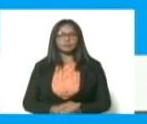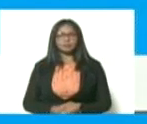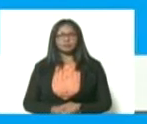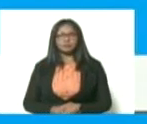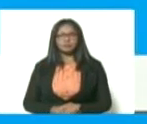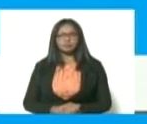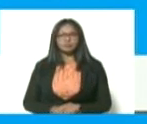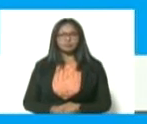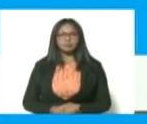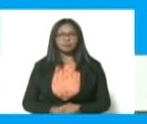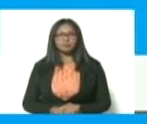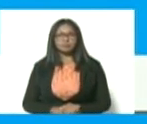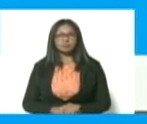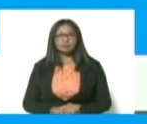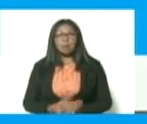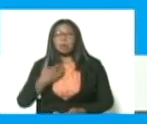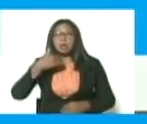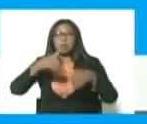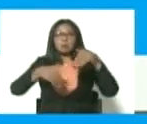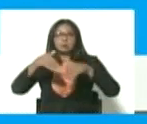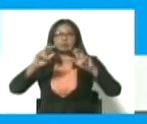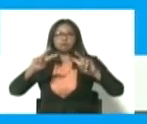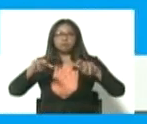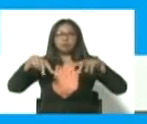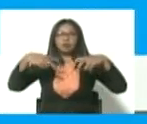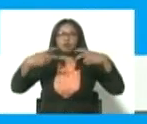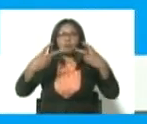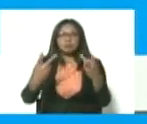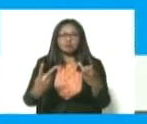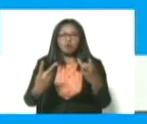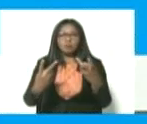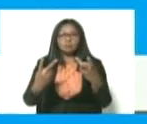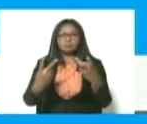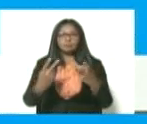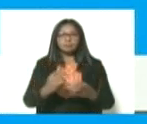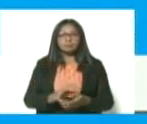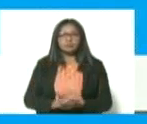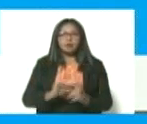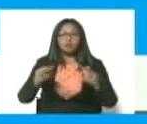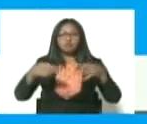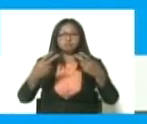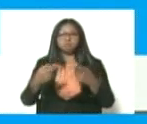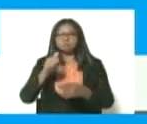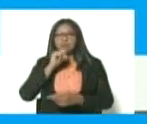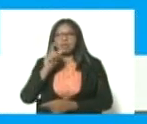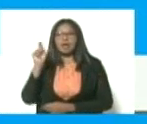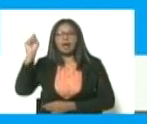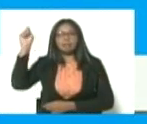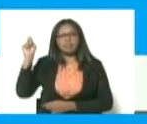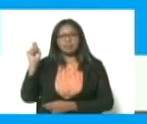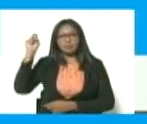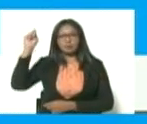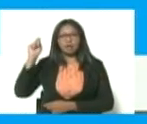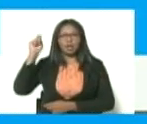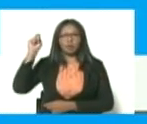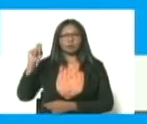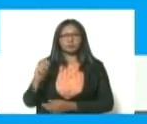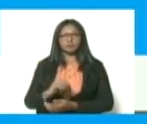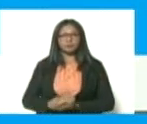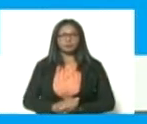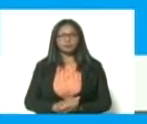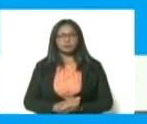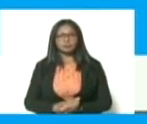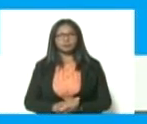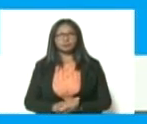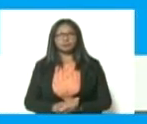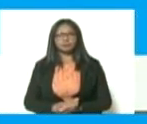vivió el proceso electoral de renovación de las autoridades parlamentarias